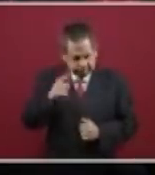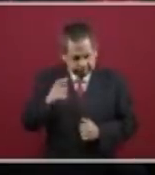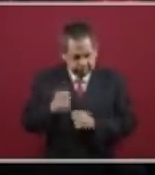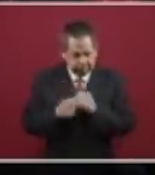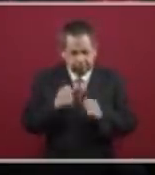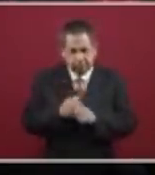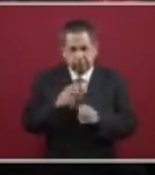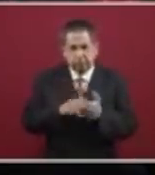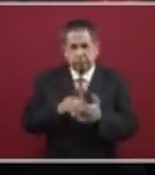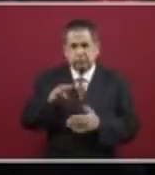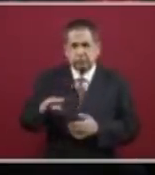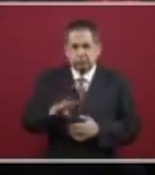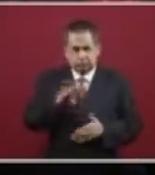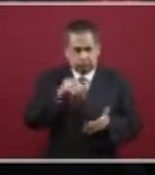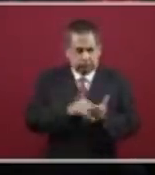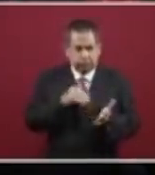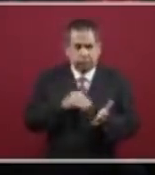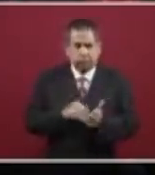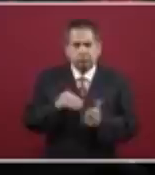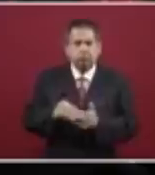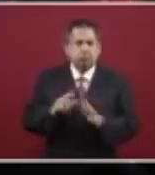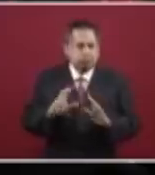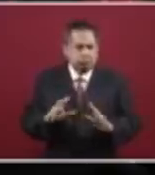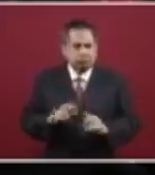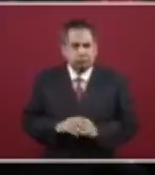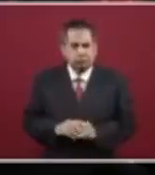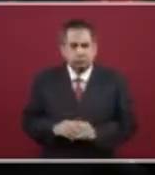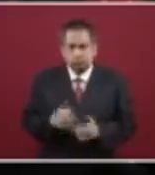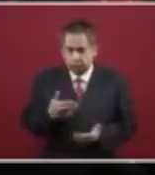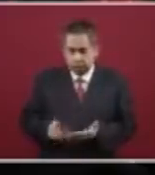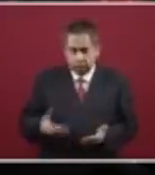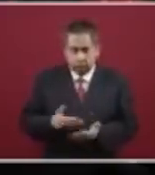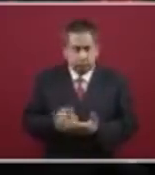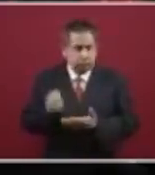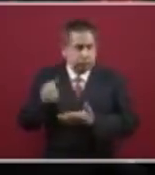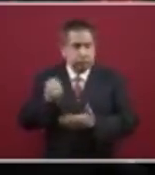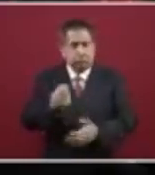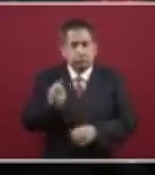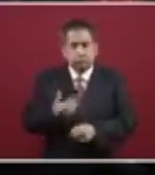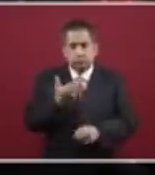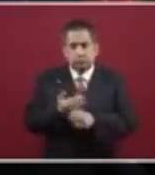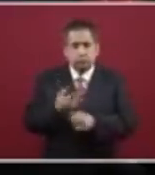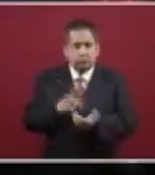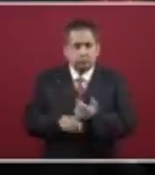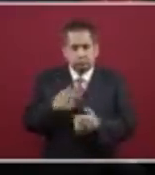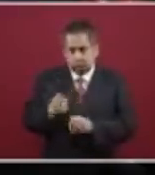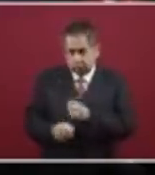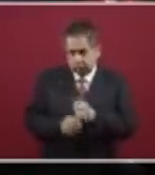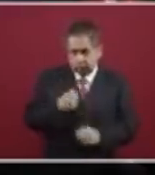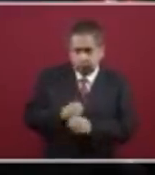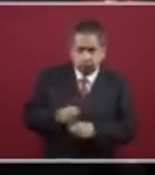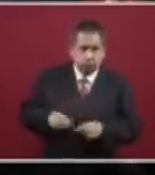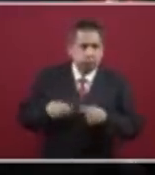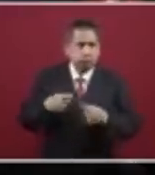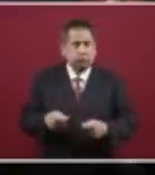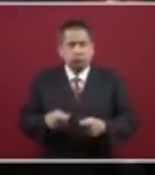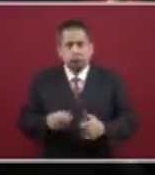2018, 4,000 millones. ¿Cuánto es el presupuesto de la Secretaría del Trabajo este año?